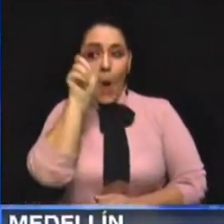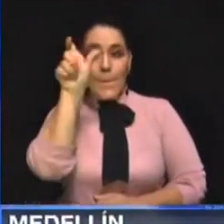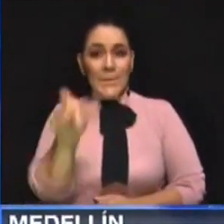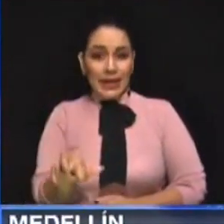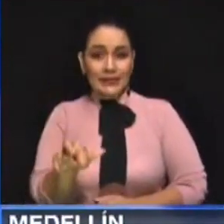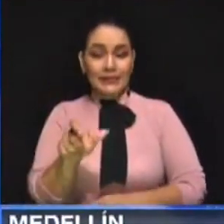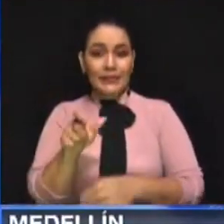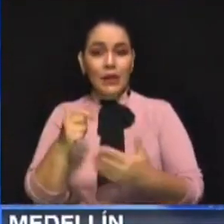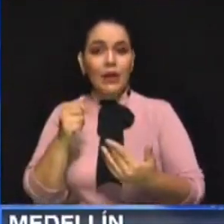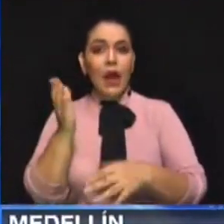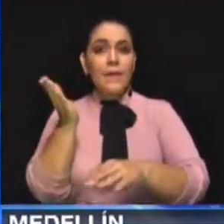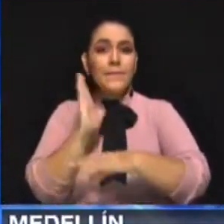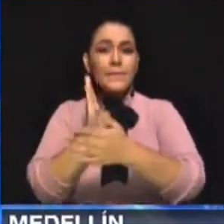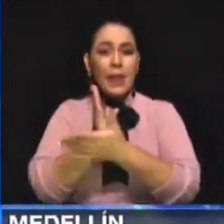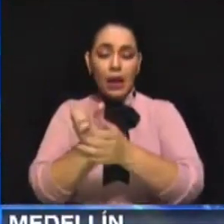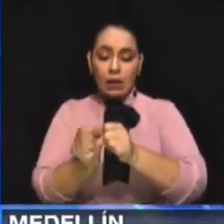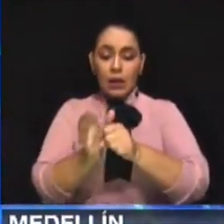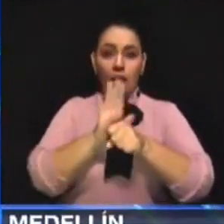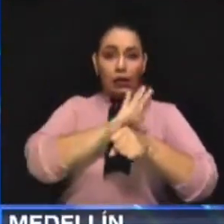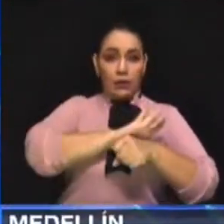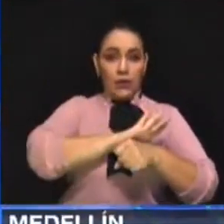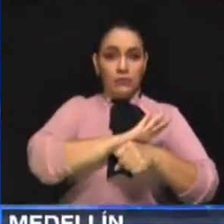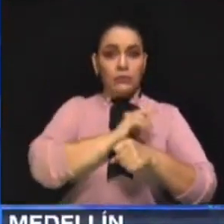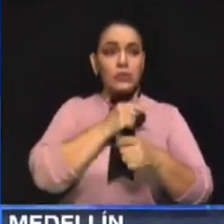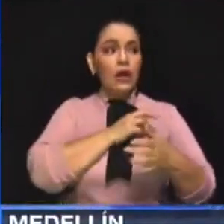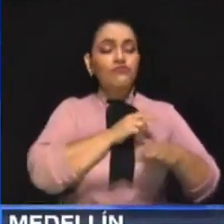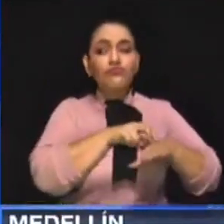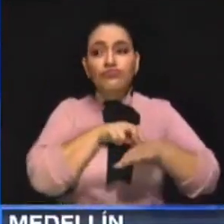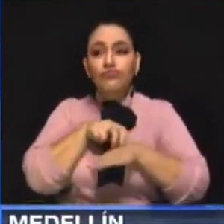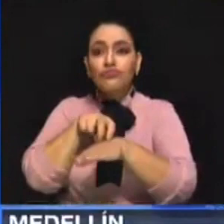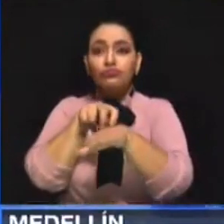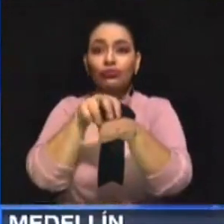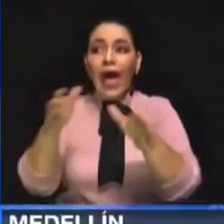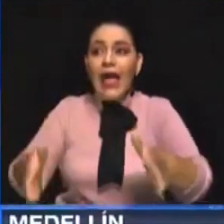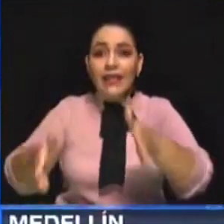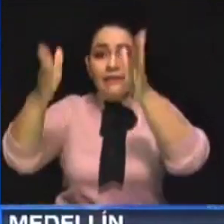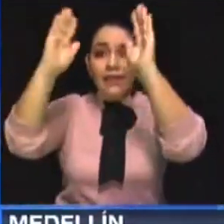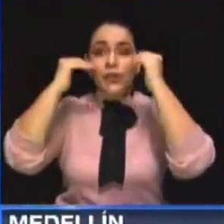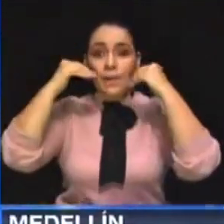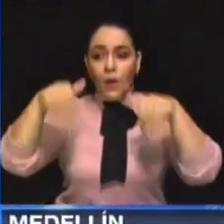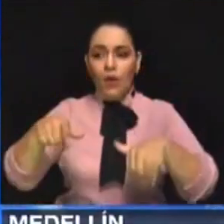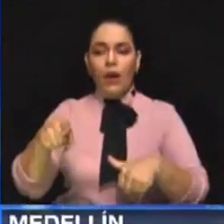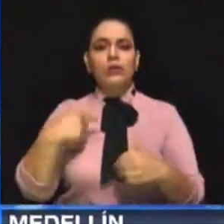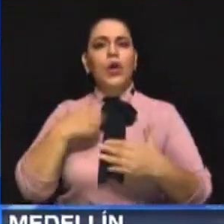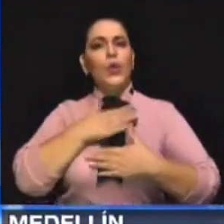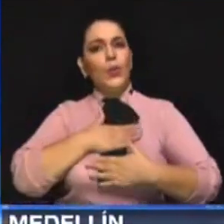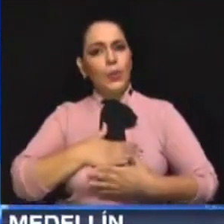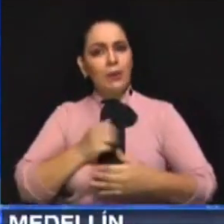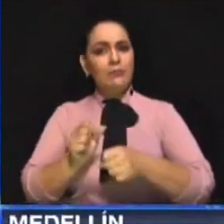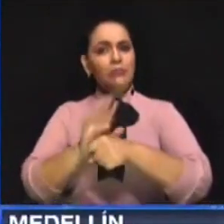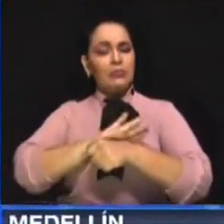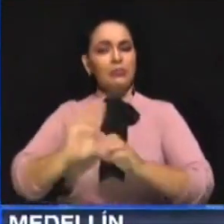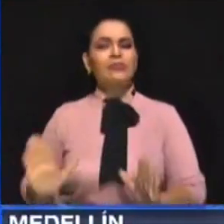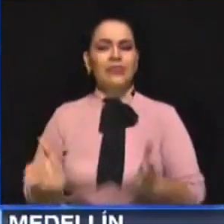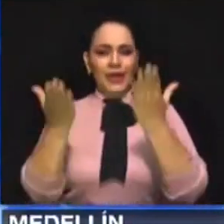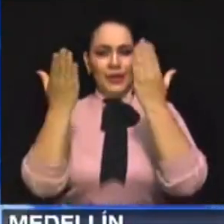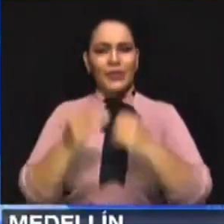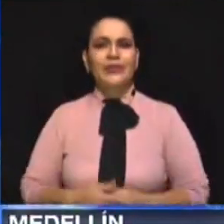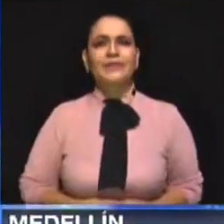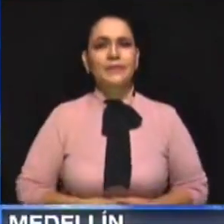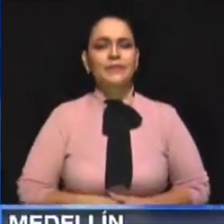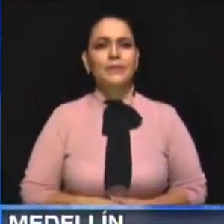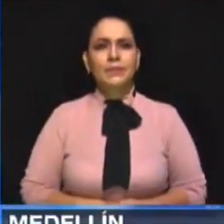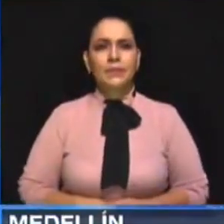gritos de esperanza, vecinos de un edificio en el poblado recibieron a un residente quien ganó la lucha contra la COVID-19.